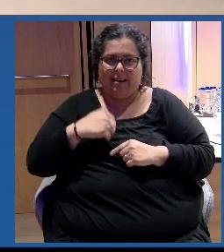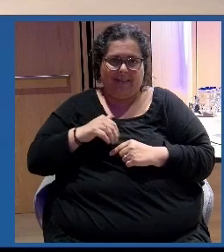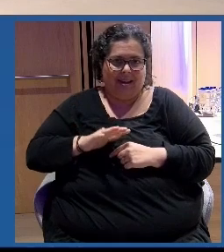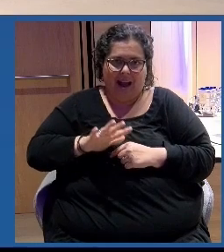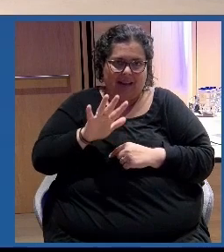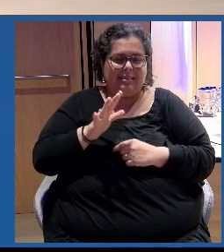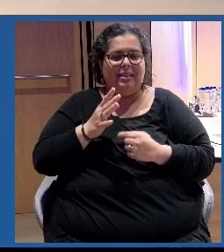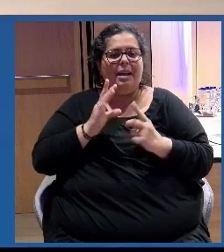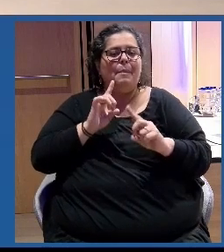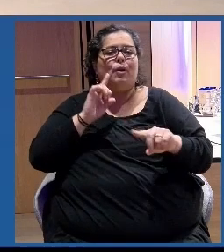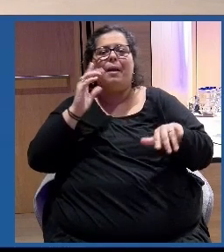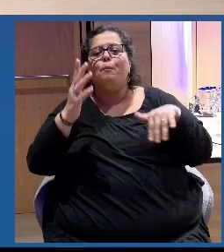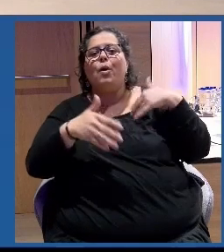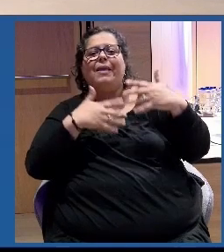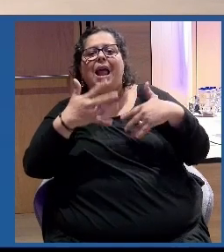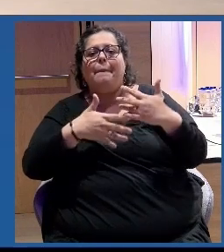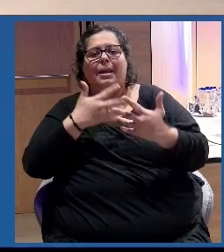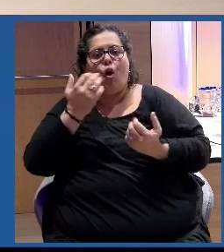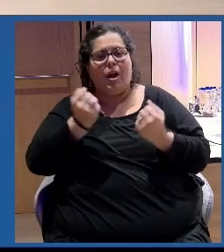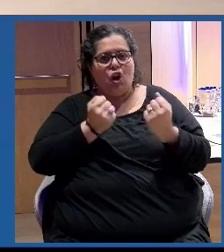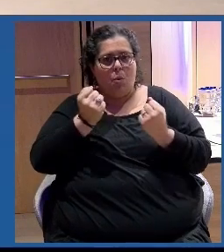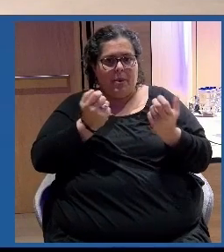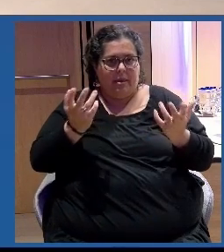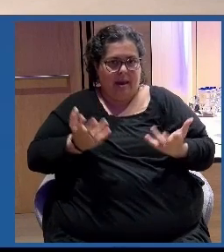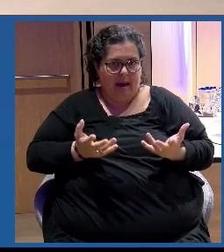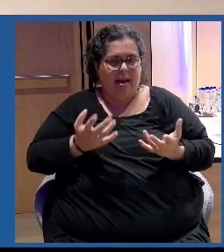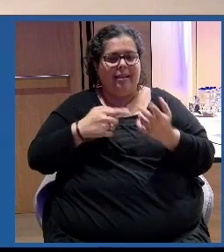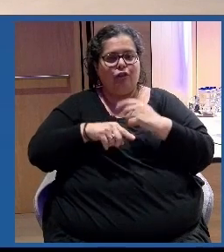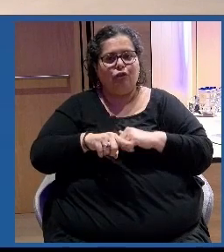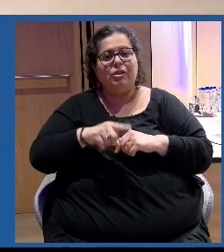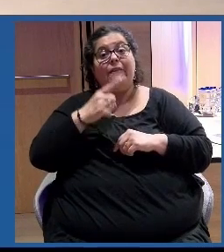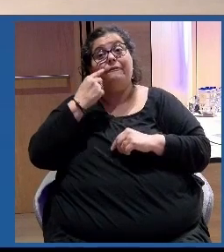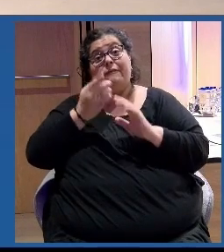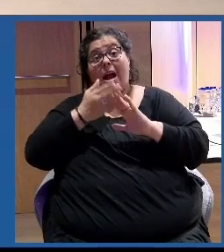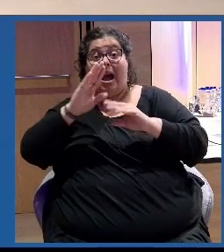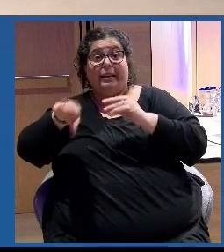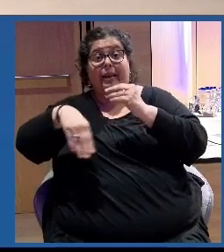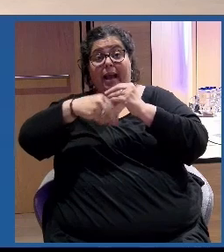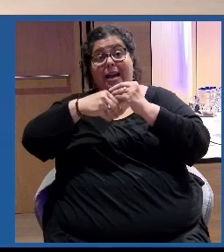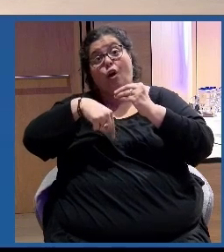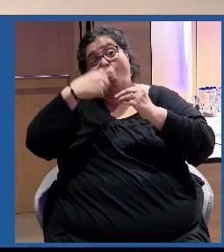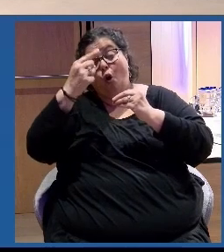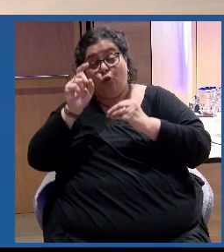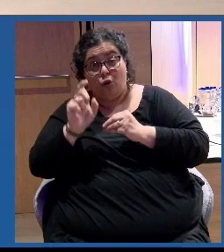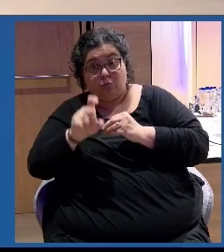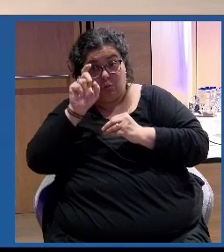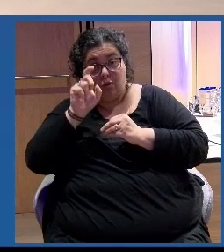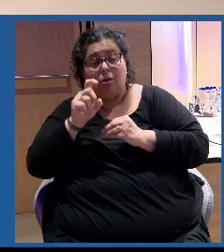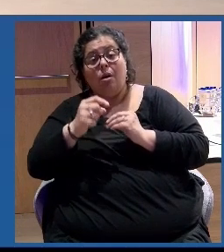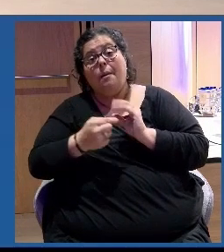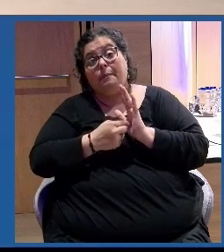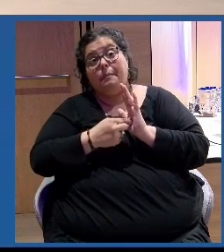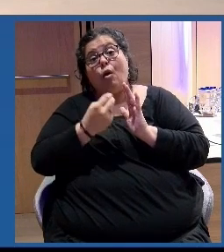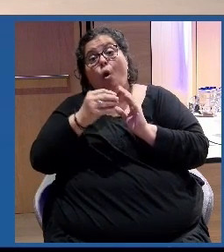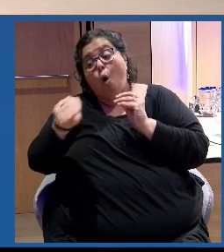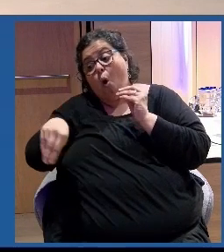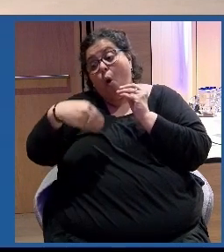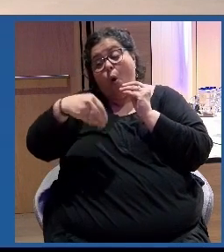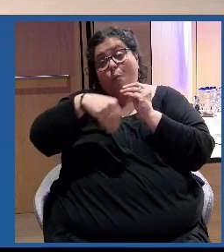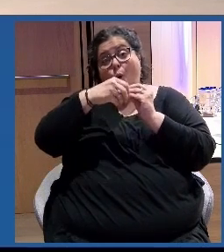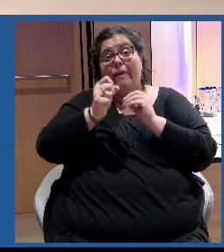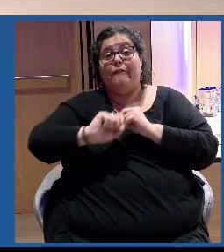que la economía va teniendo, ahora vamos a agregar un ítem más que es la inflación promedio y no la acumulada. Como hay un montón